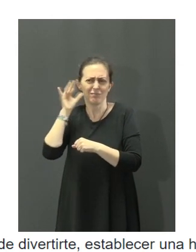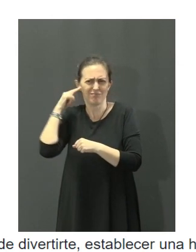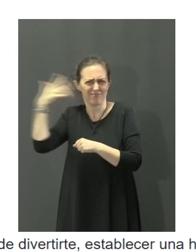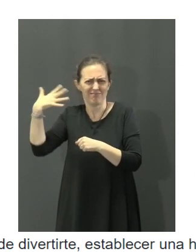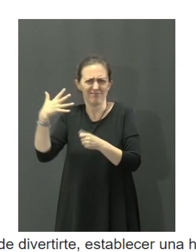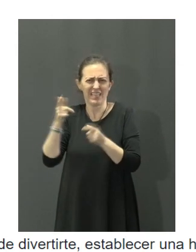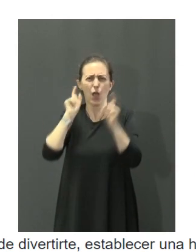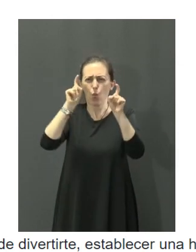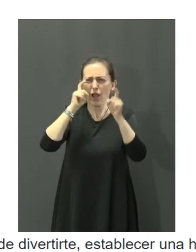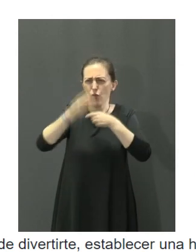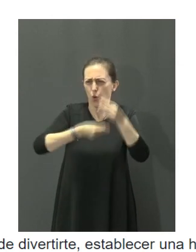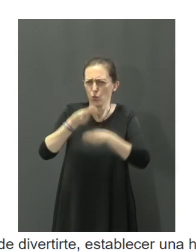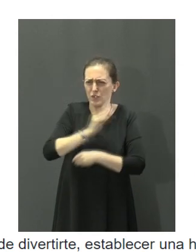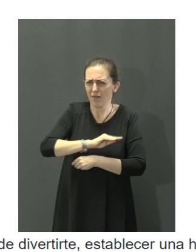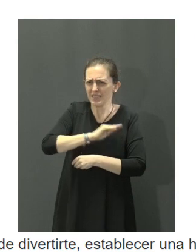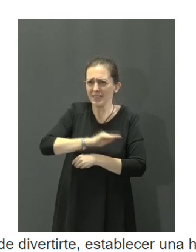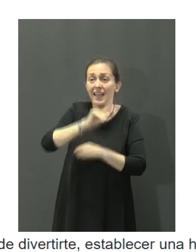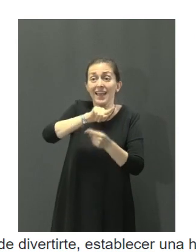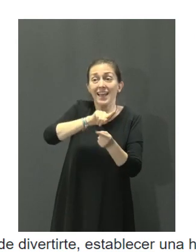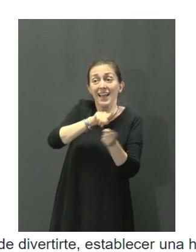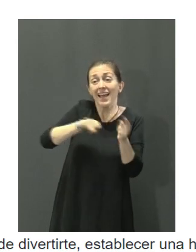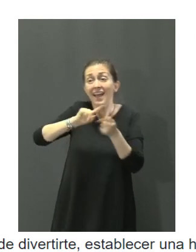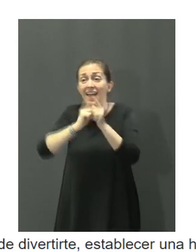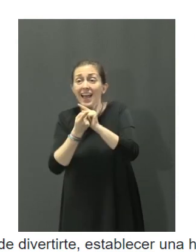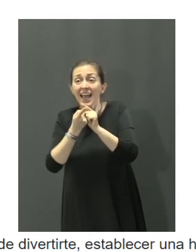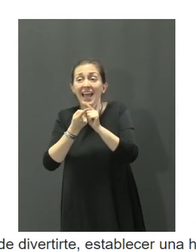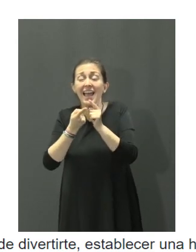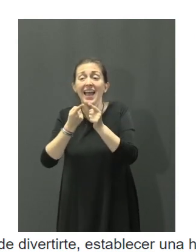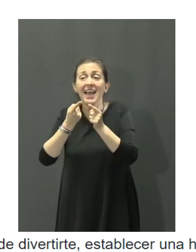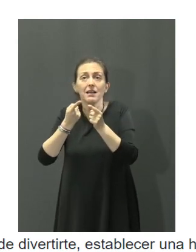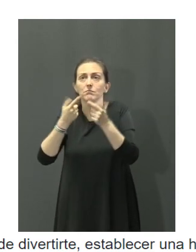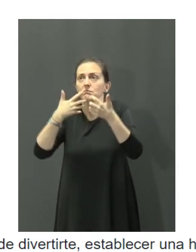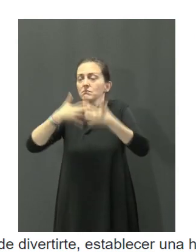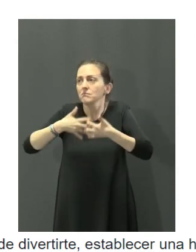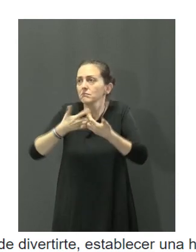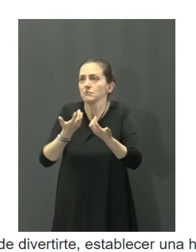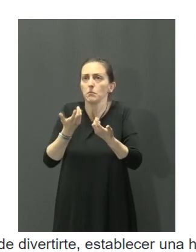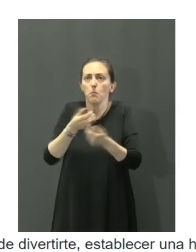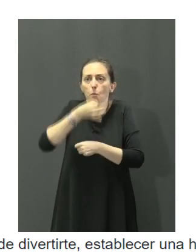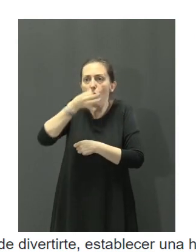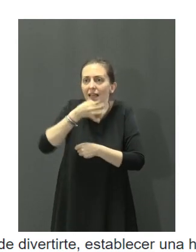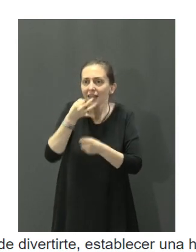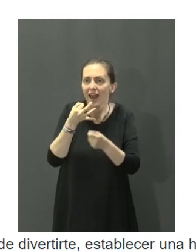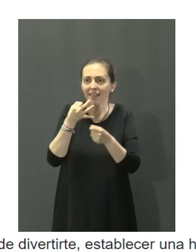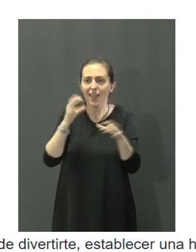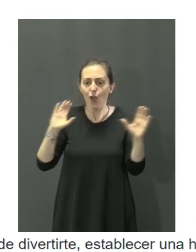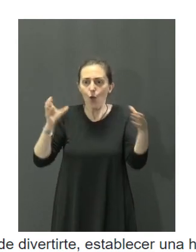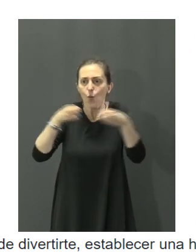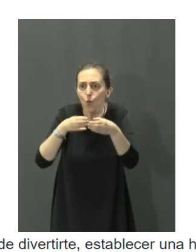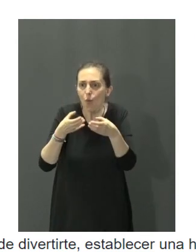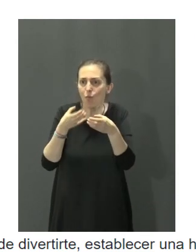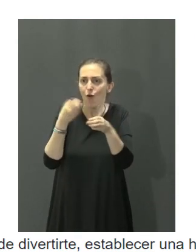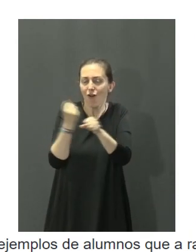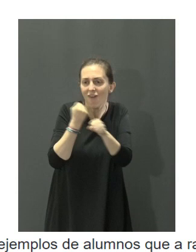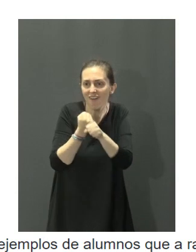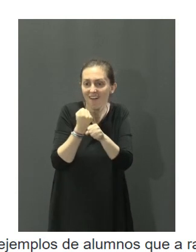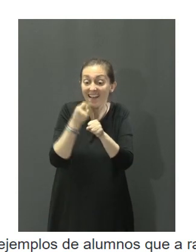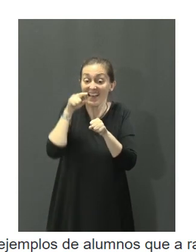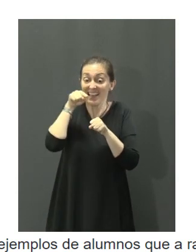en el ámbito educativo, luego han creado sus propios equipos, sus propios clanes para jugar por las tardes y han acabado